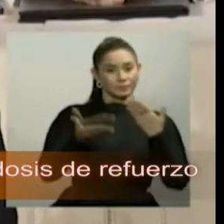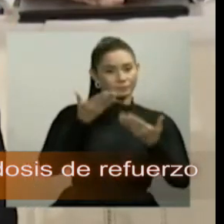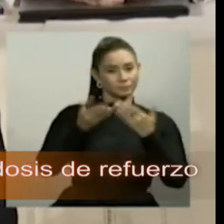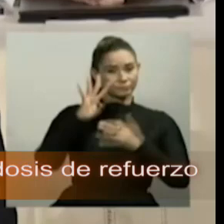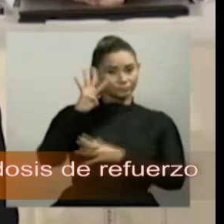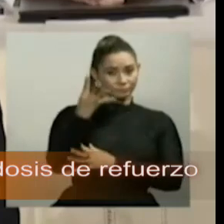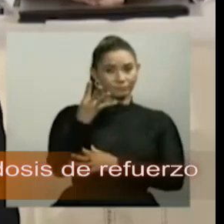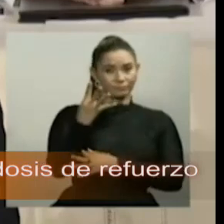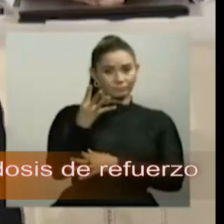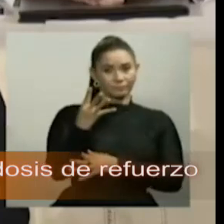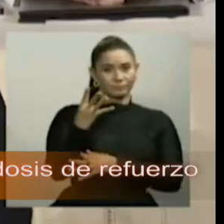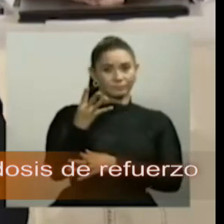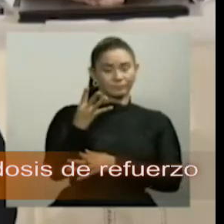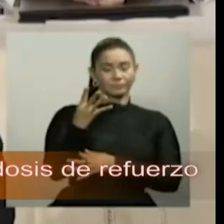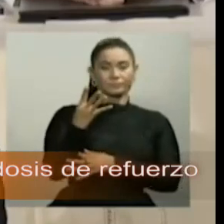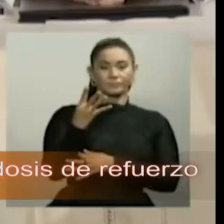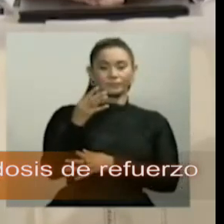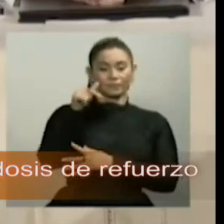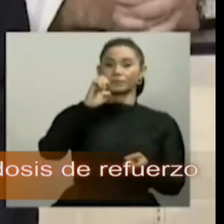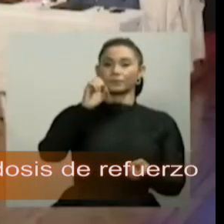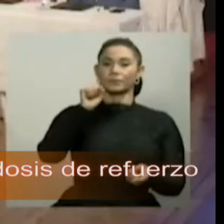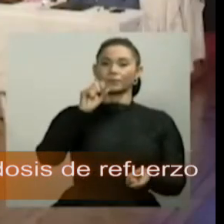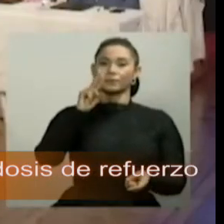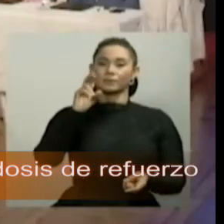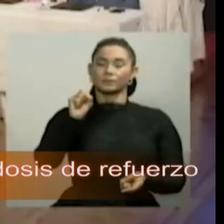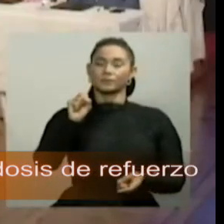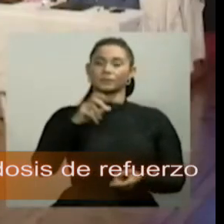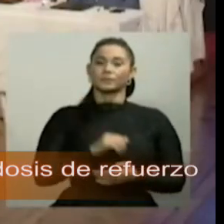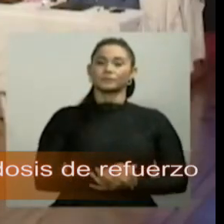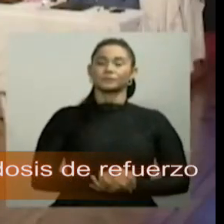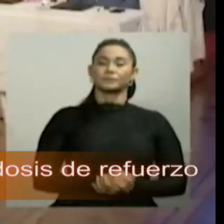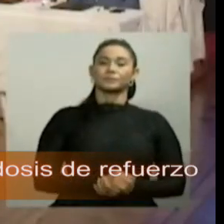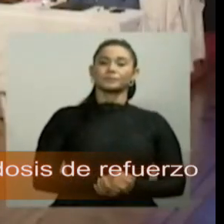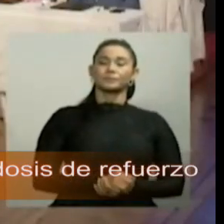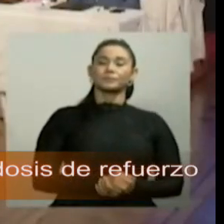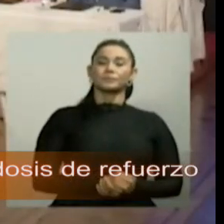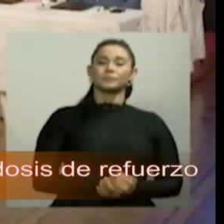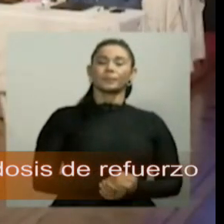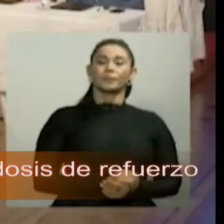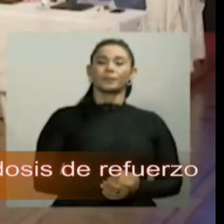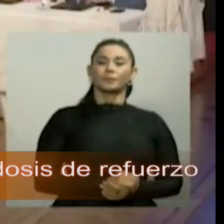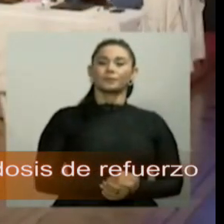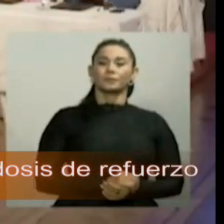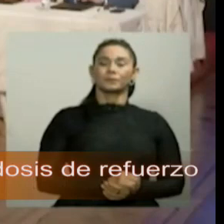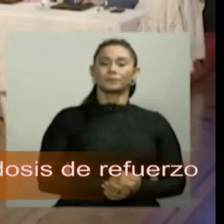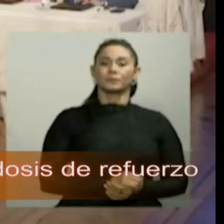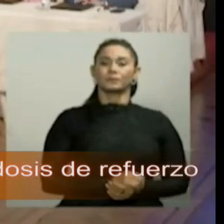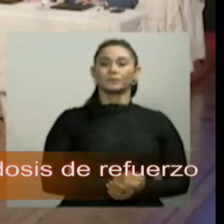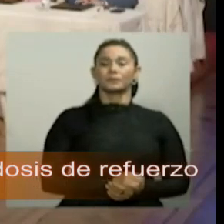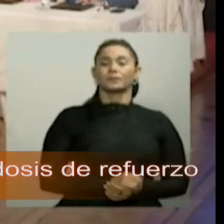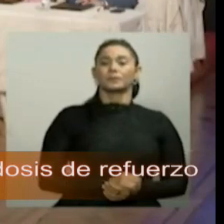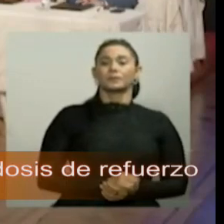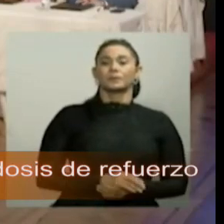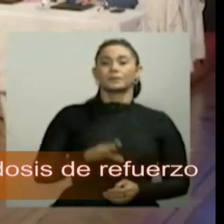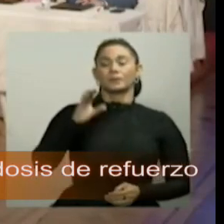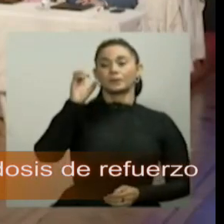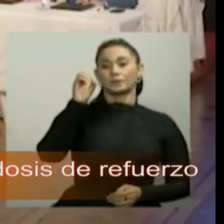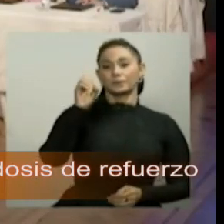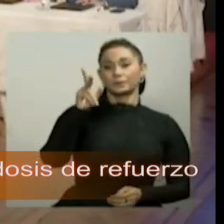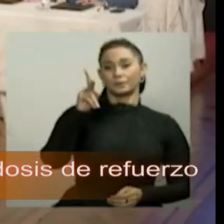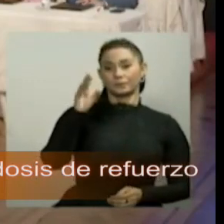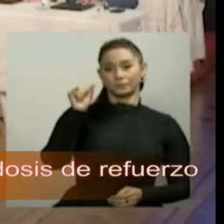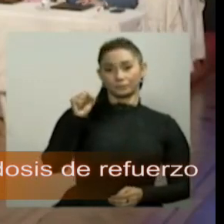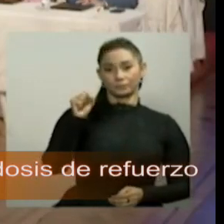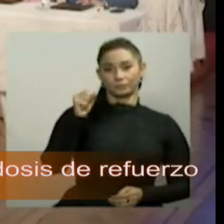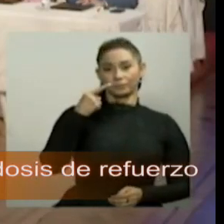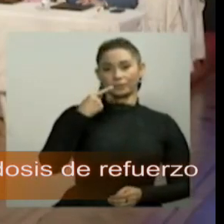dosis. O sea, esto era algo previsto. Con relación a la parte de la opinión de la Organización Panamericana de la